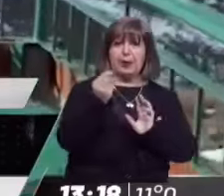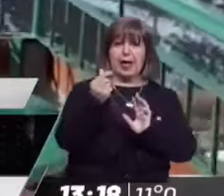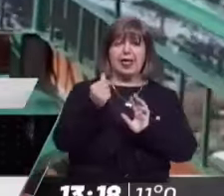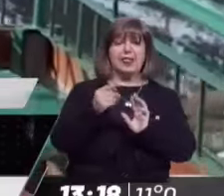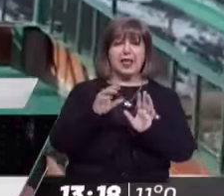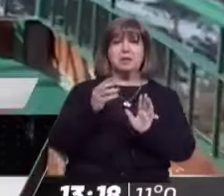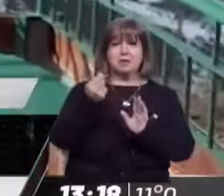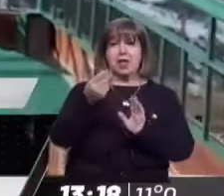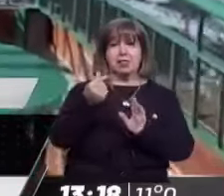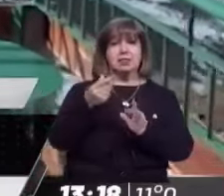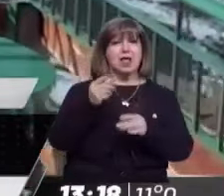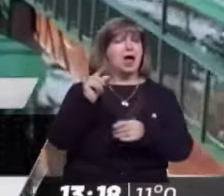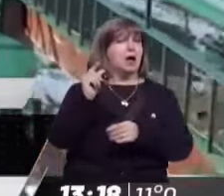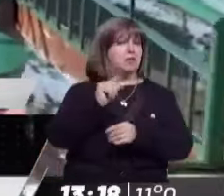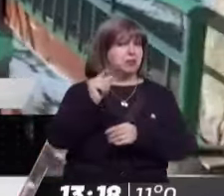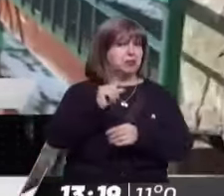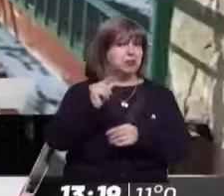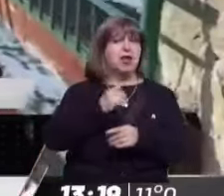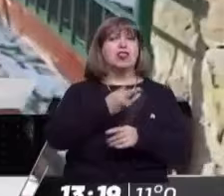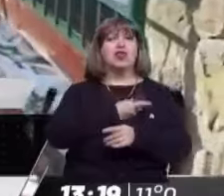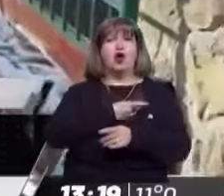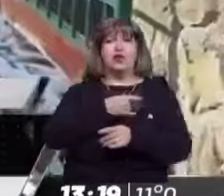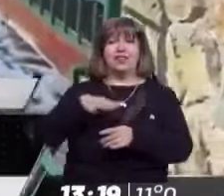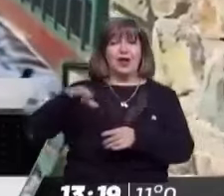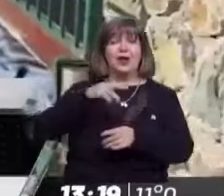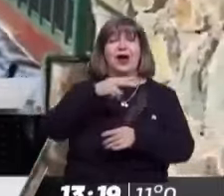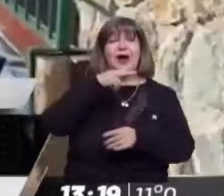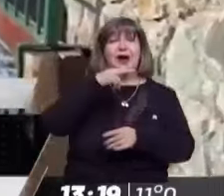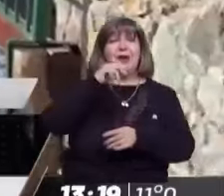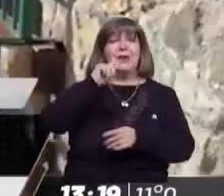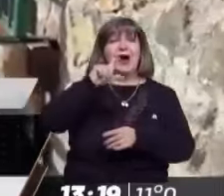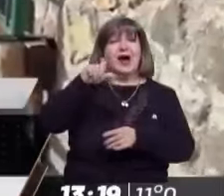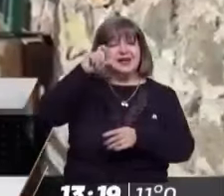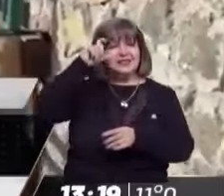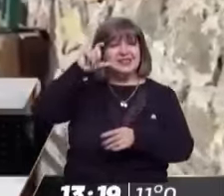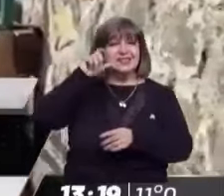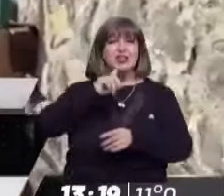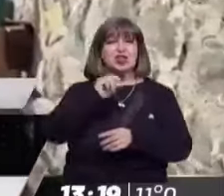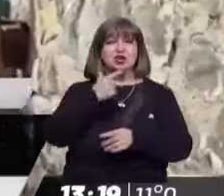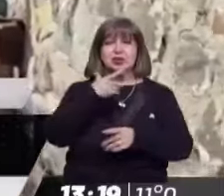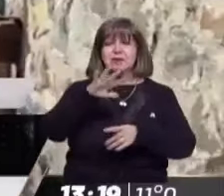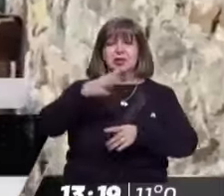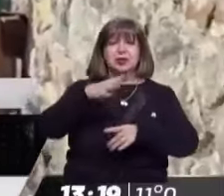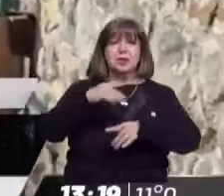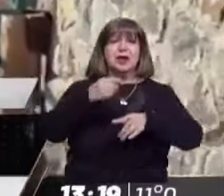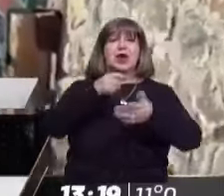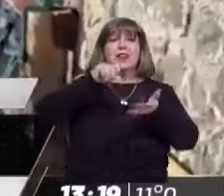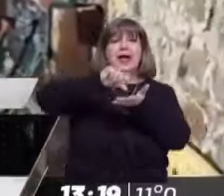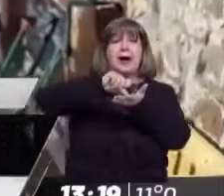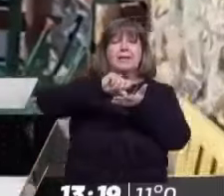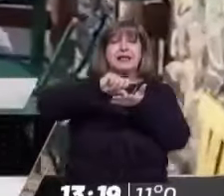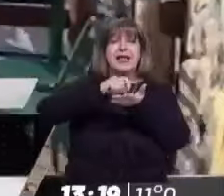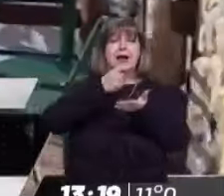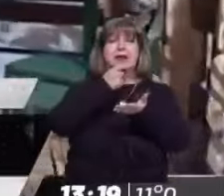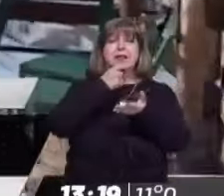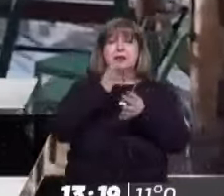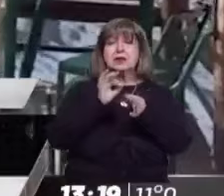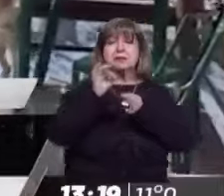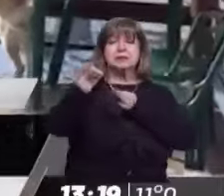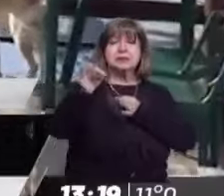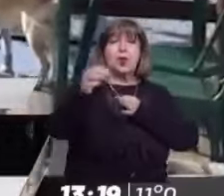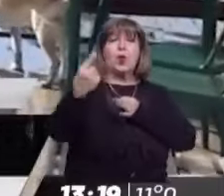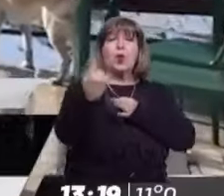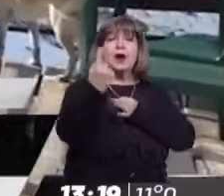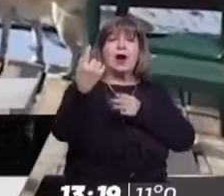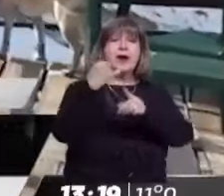Alpes suizos? No, estamos en Vallecitos, estamos a 80 kilómetros de distancia, una hora y media, dos horas. Mirá lo que es este lugar, mirá